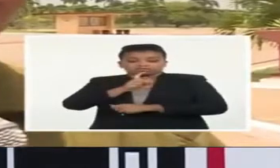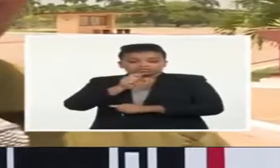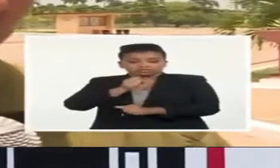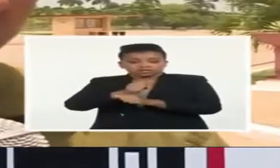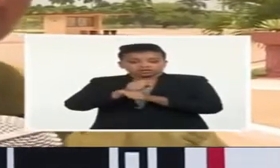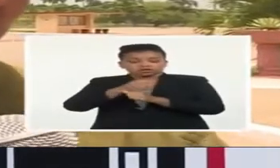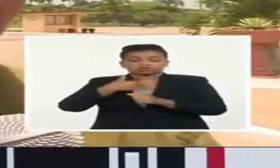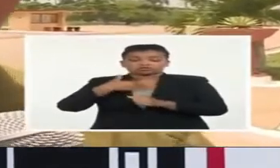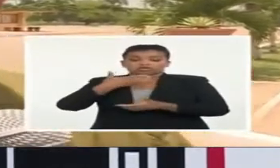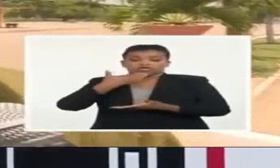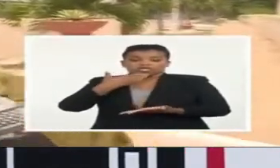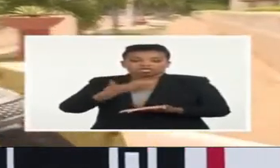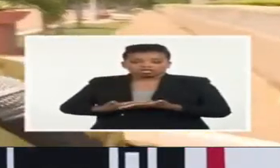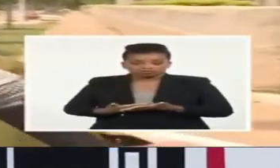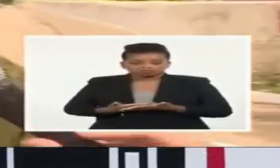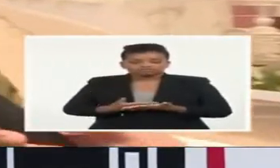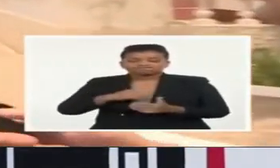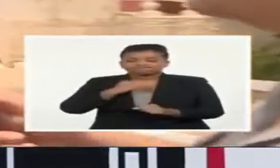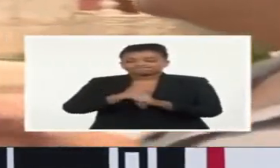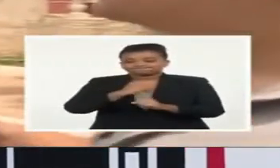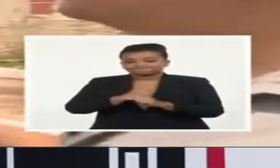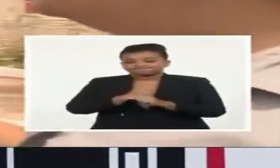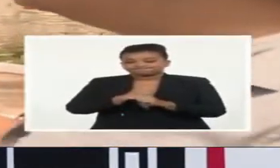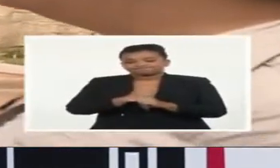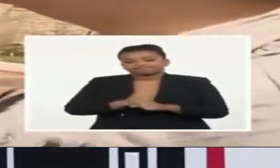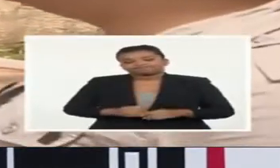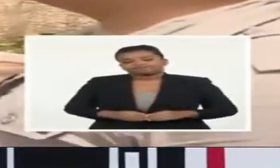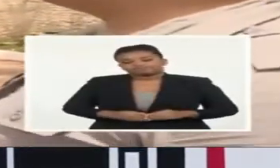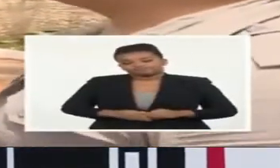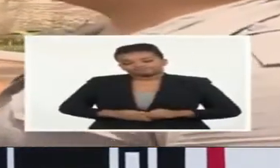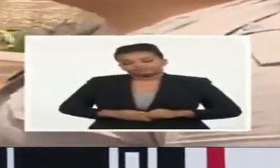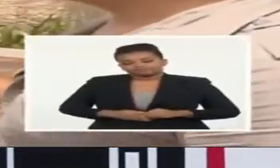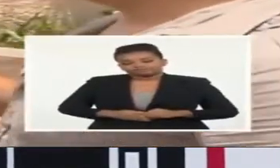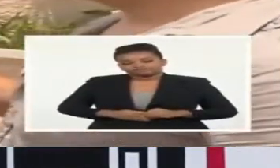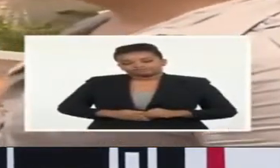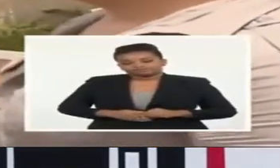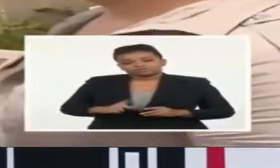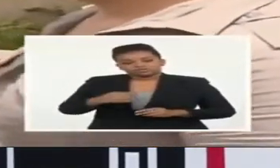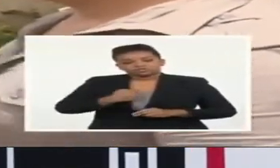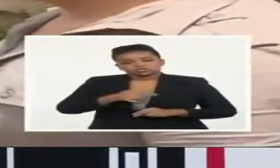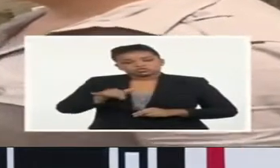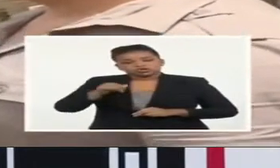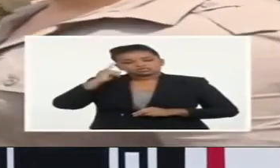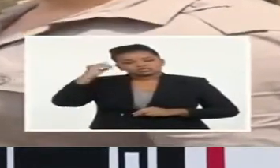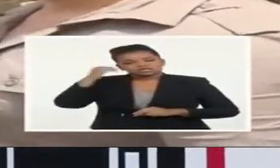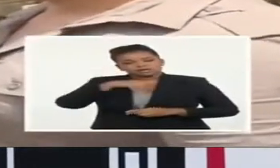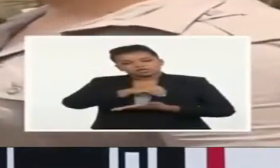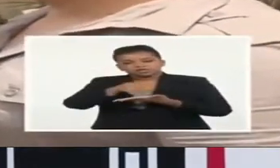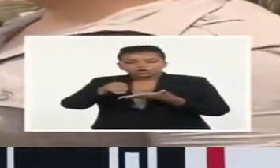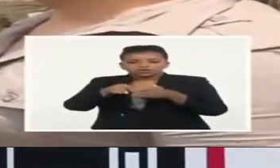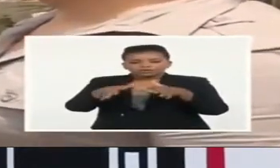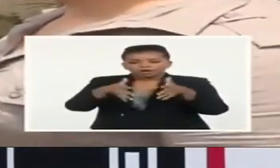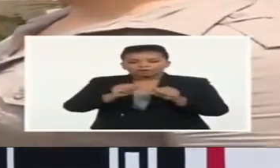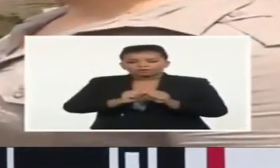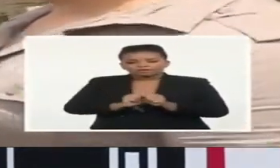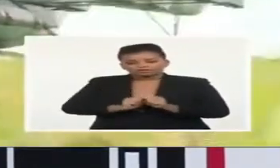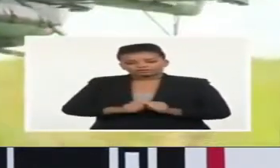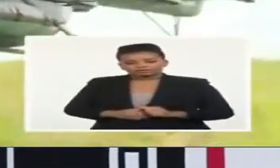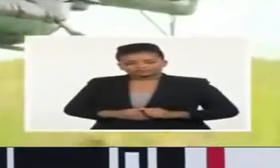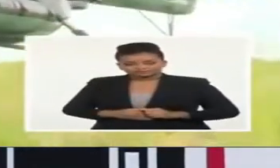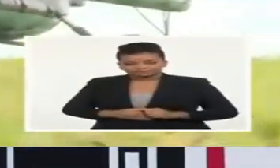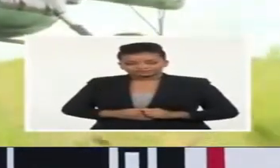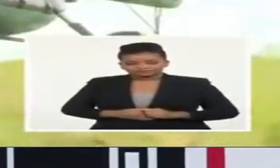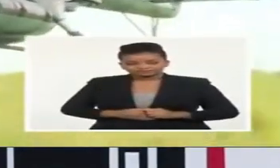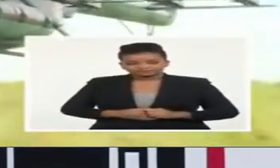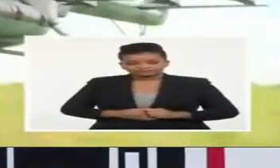Pero tampoco el tanque de mezcla con espuma tampoco tenía